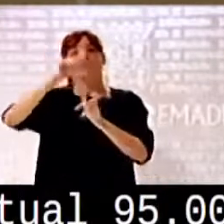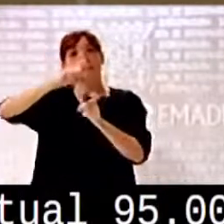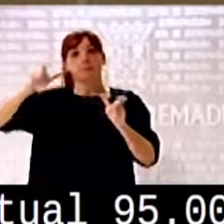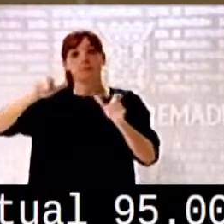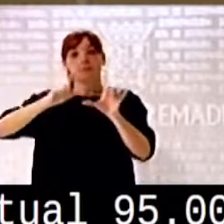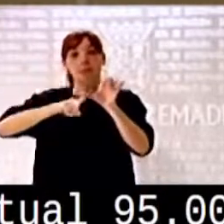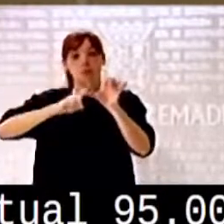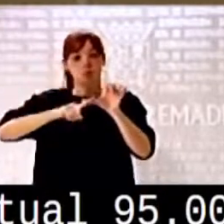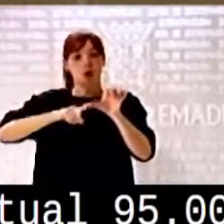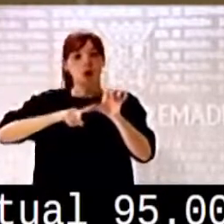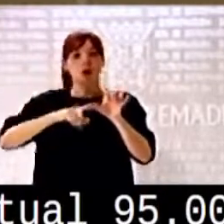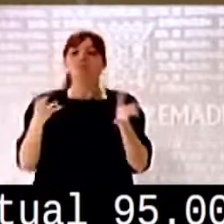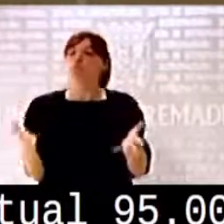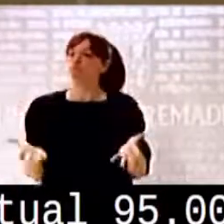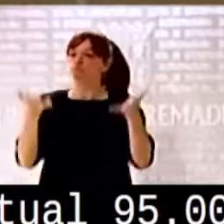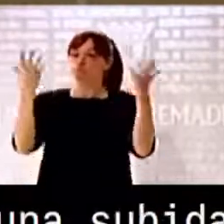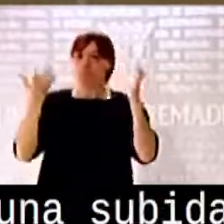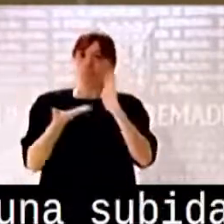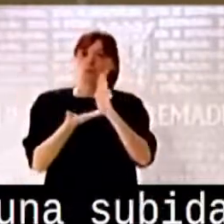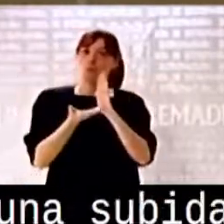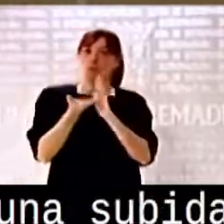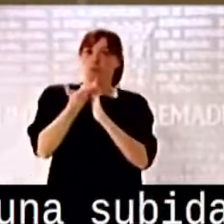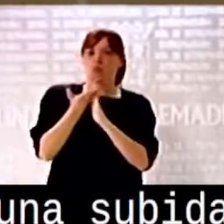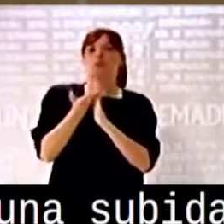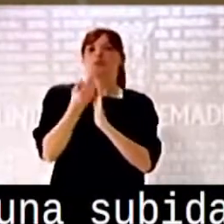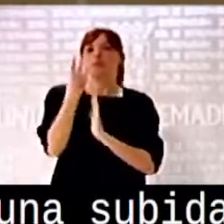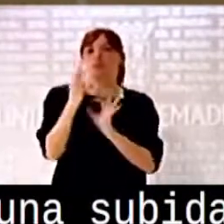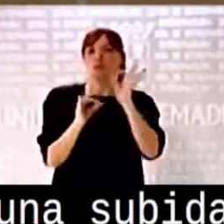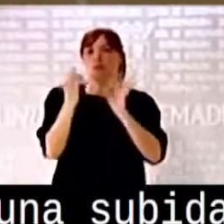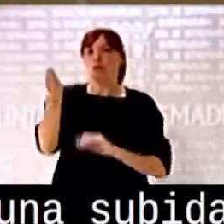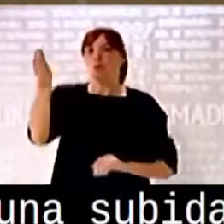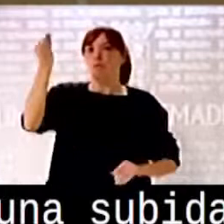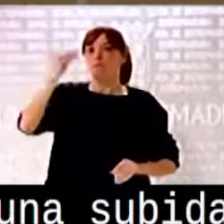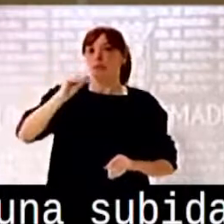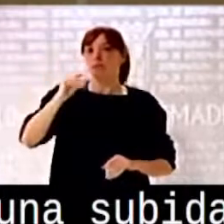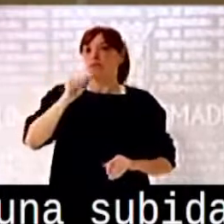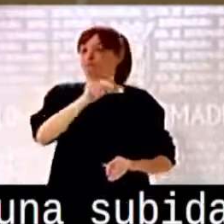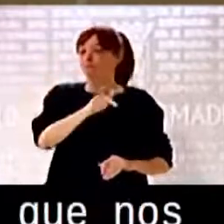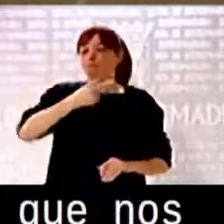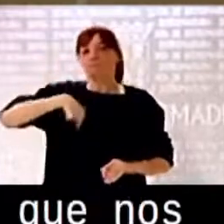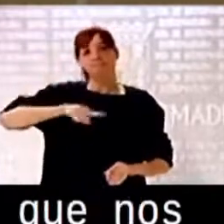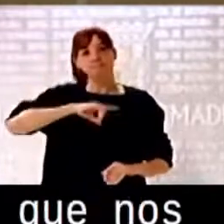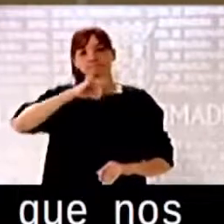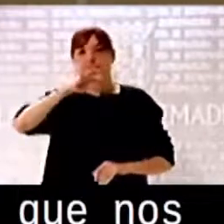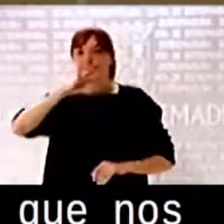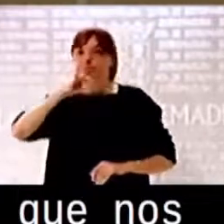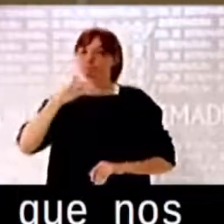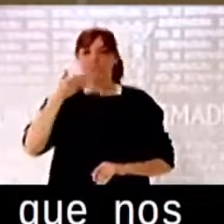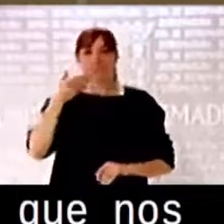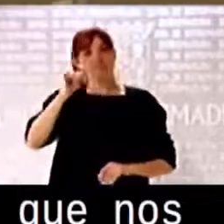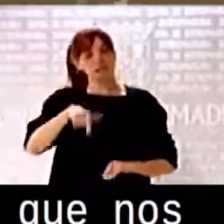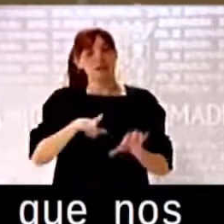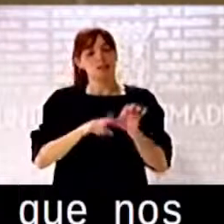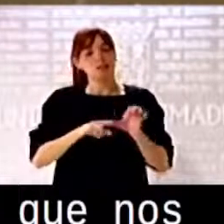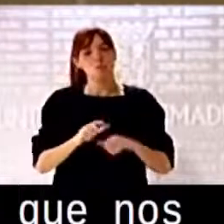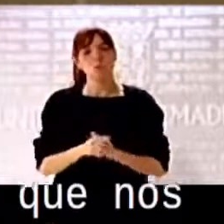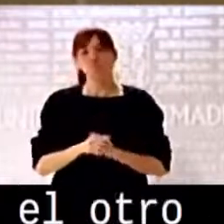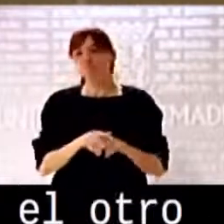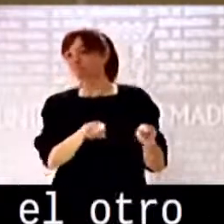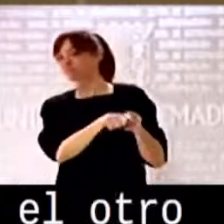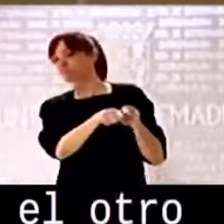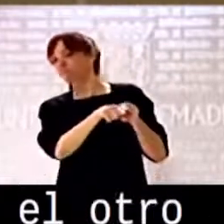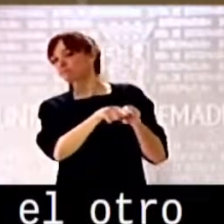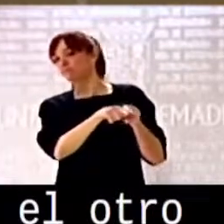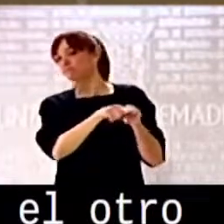van a beneficiar de una subida del 3%. Y yo creo que de eso es lo que nos tenemos que alegrar en Extremadura. El otro